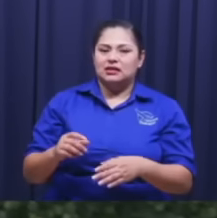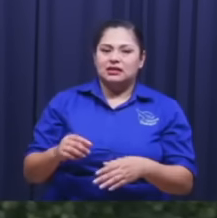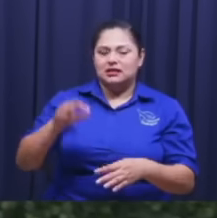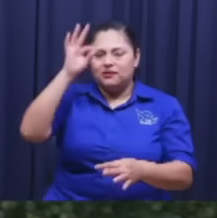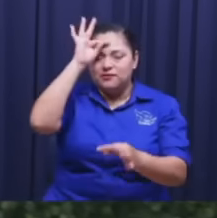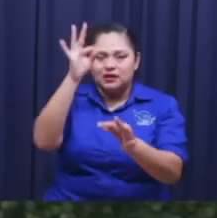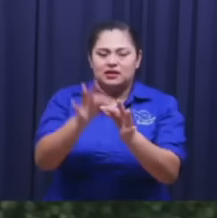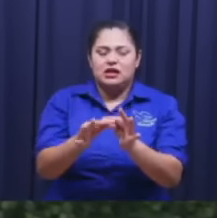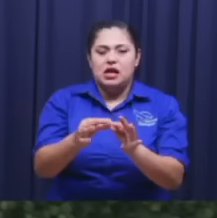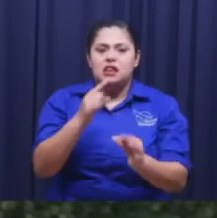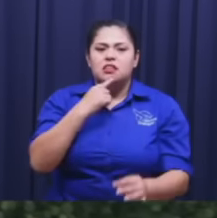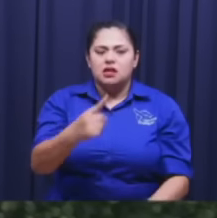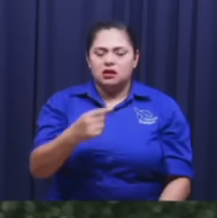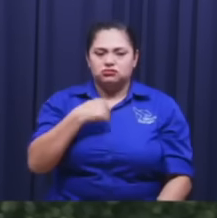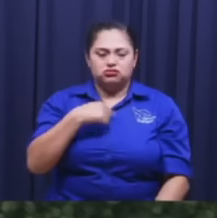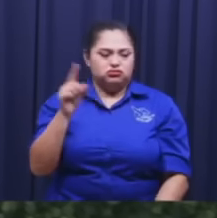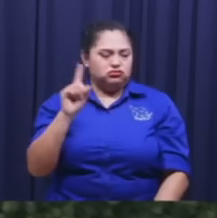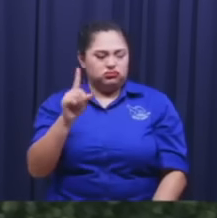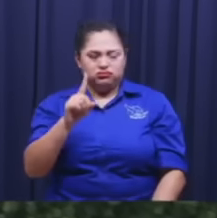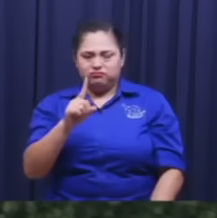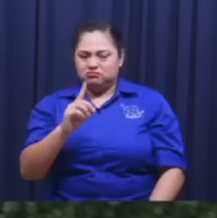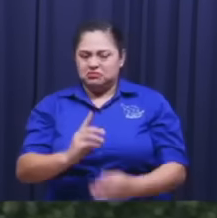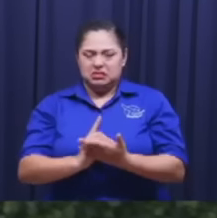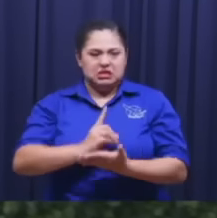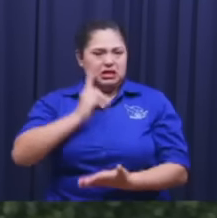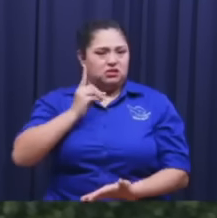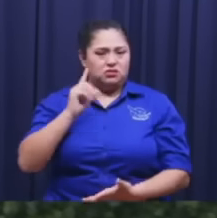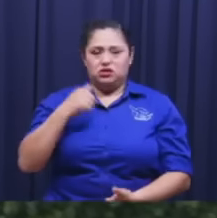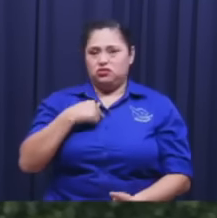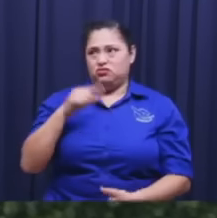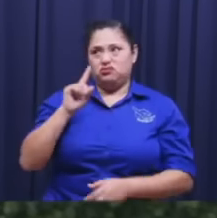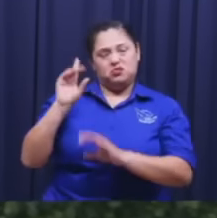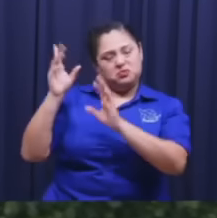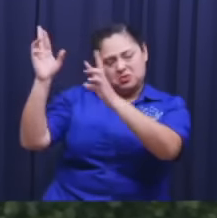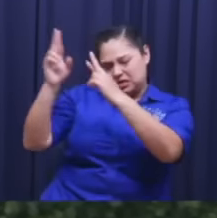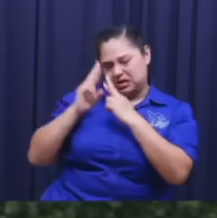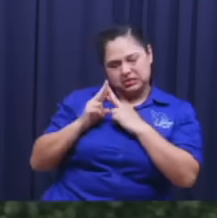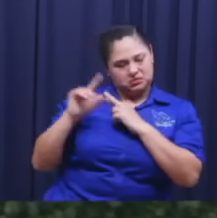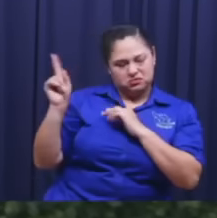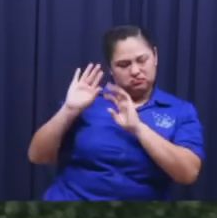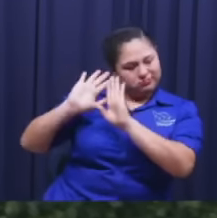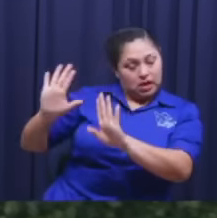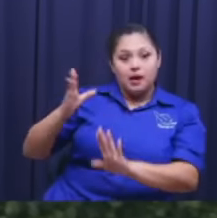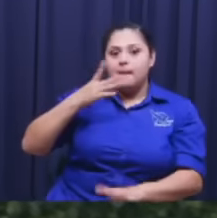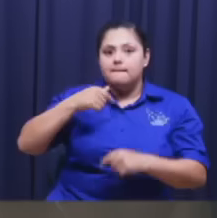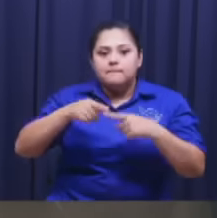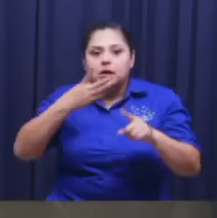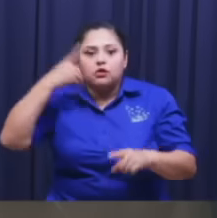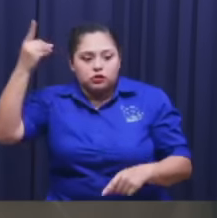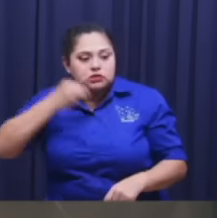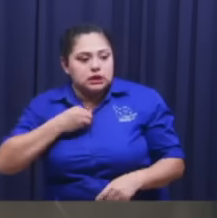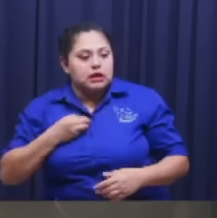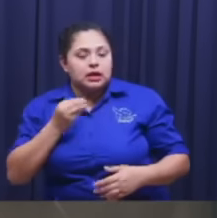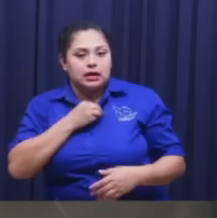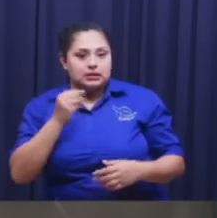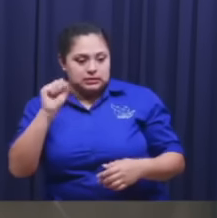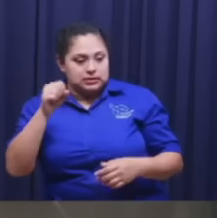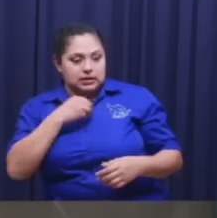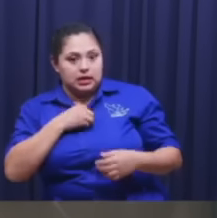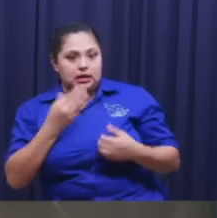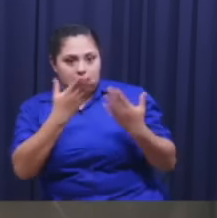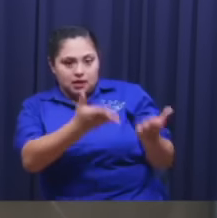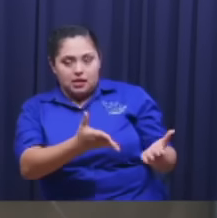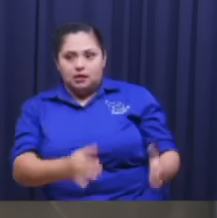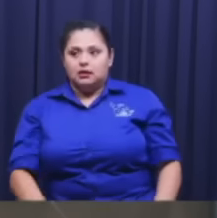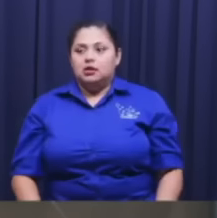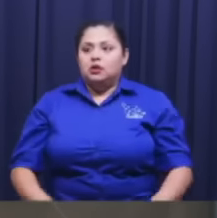merezco eso. Y no lo recibe. Y Dios se lo quería dar. Por eso cuando nosotros decimos: no, yo sé